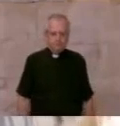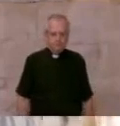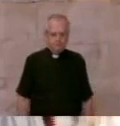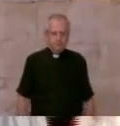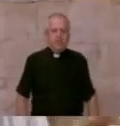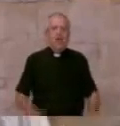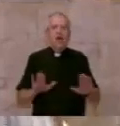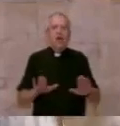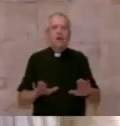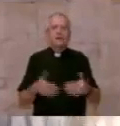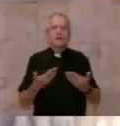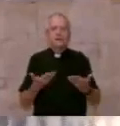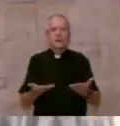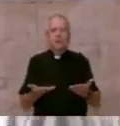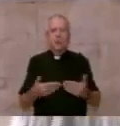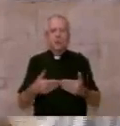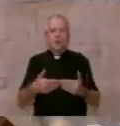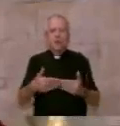Tendrá lugar ahora